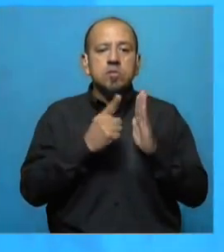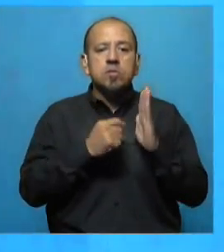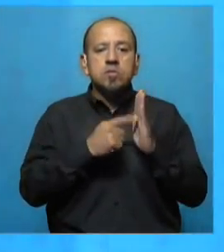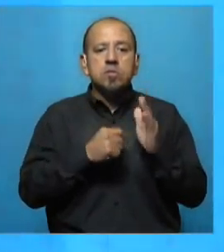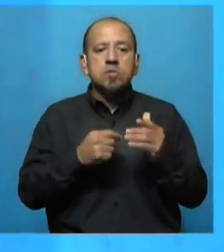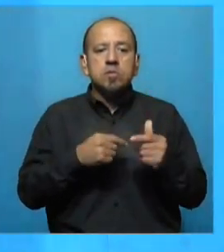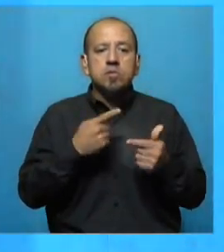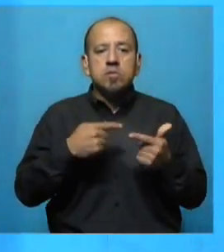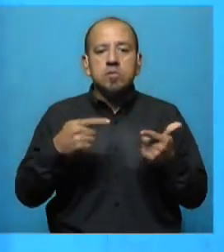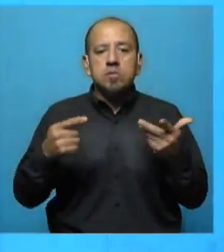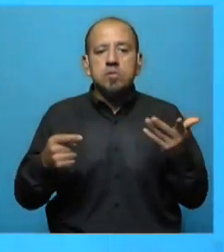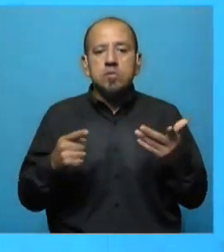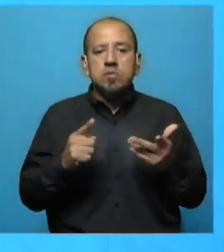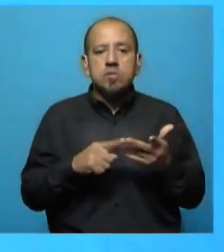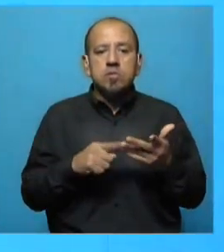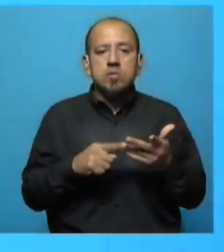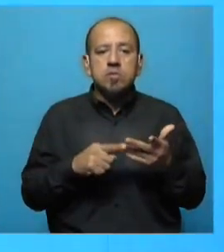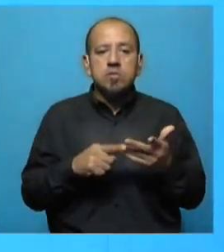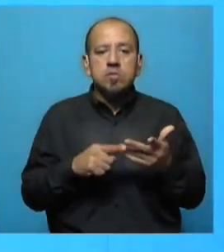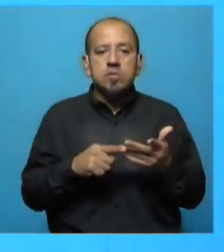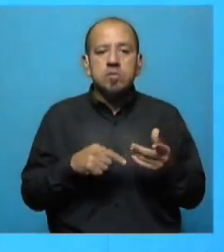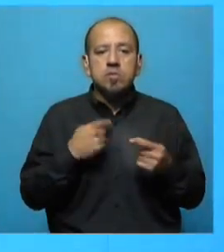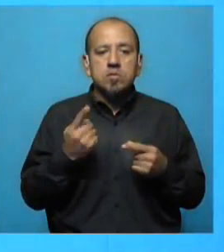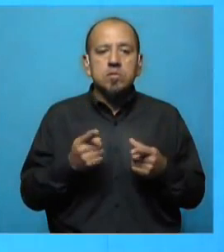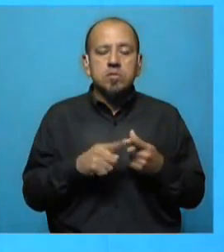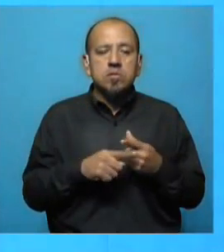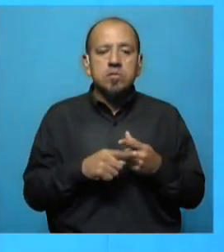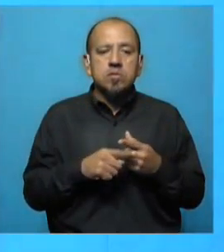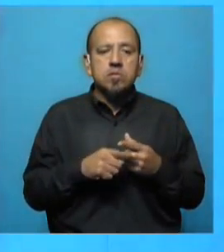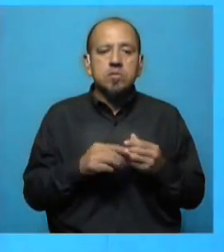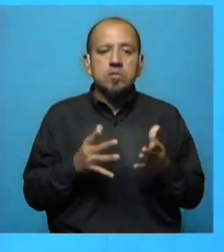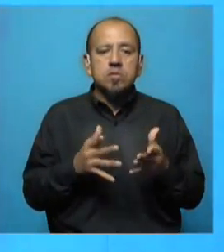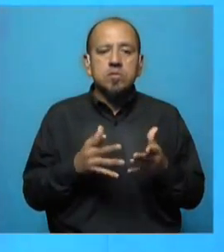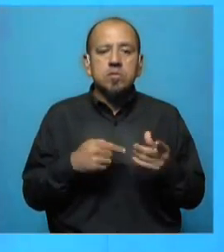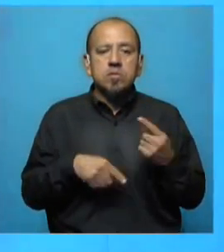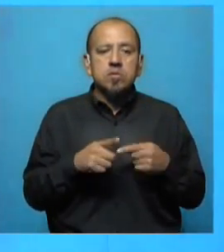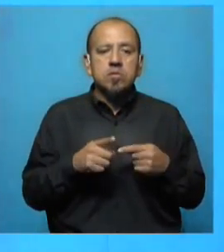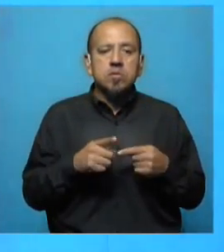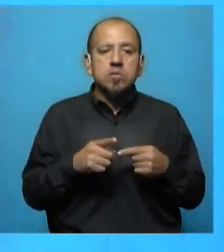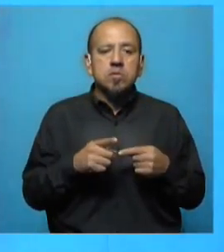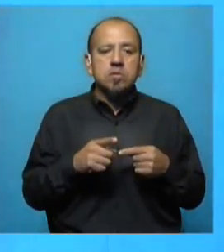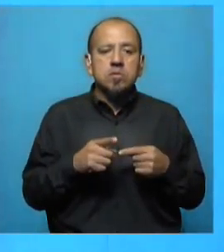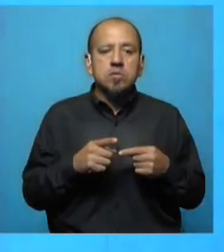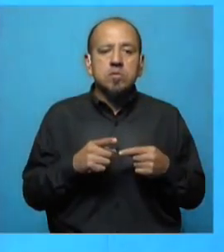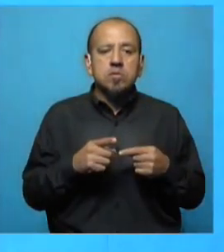Bueno y está y lo otro ya está yo nunca tuve una fan como muy